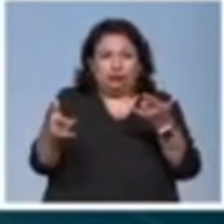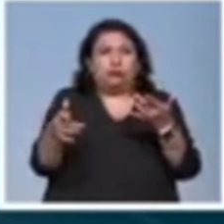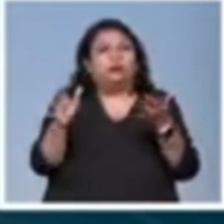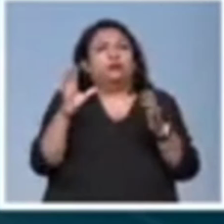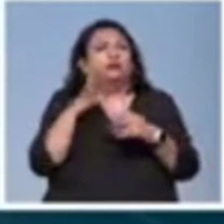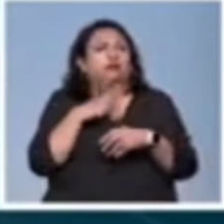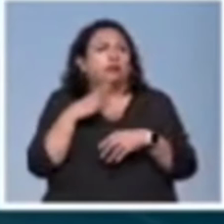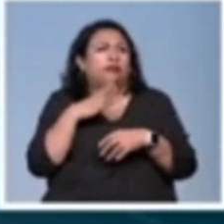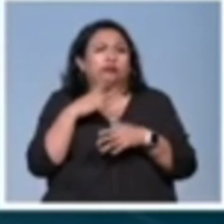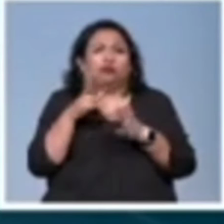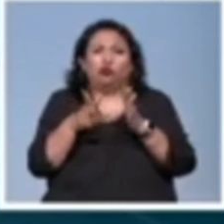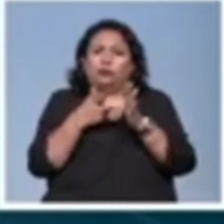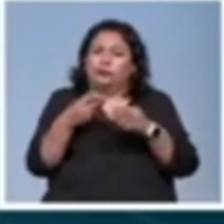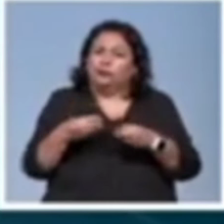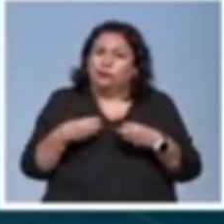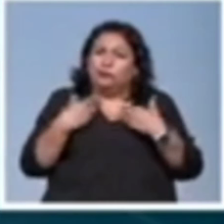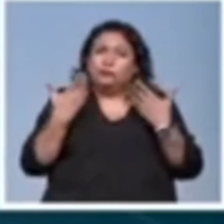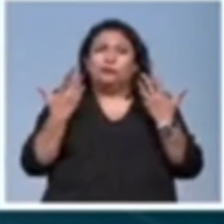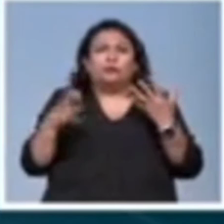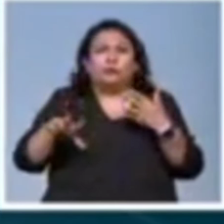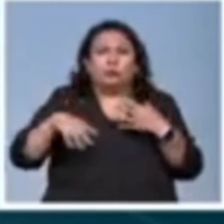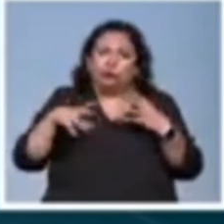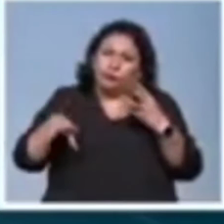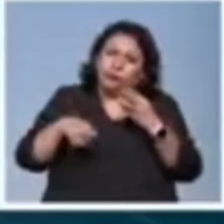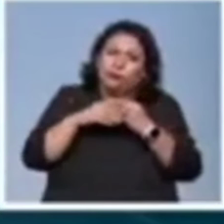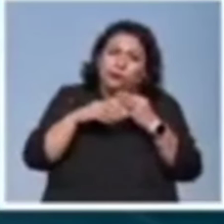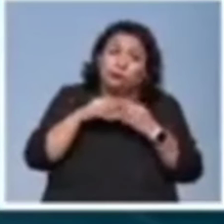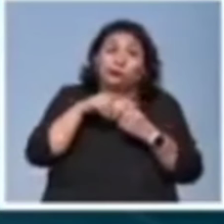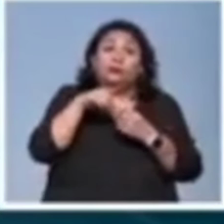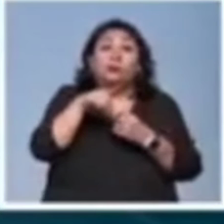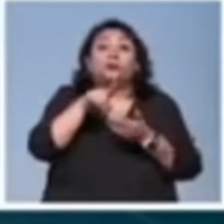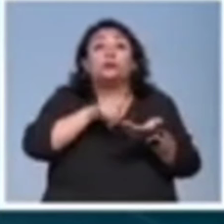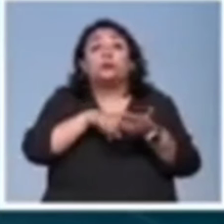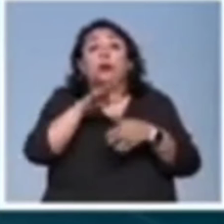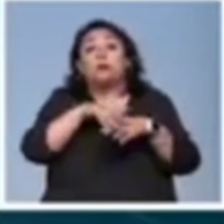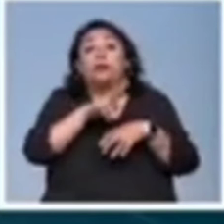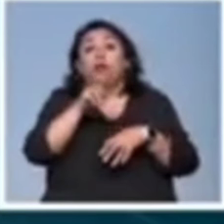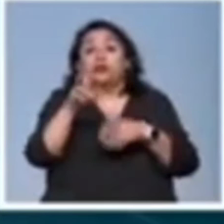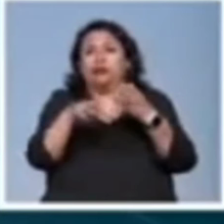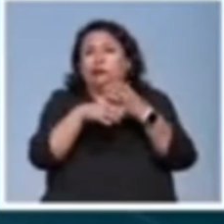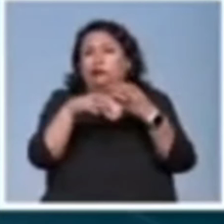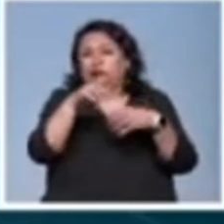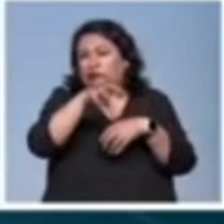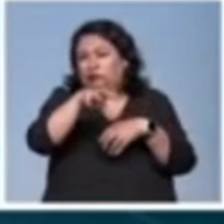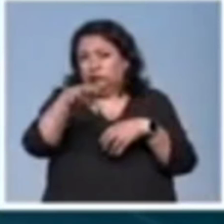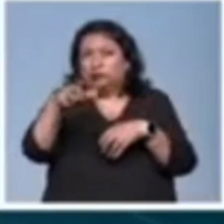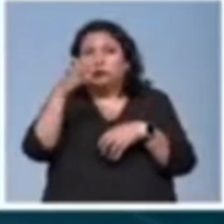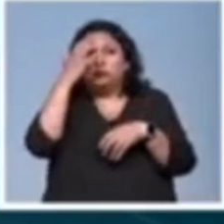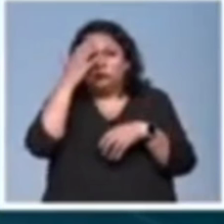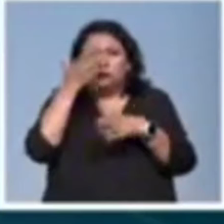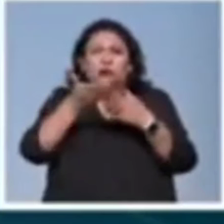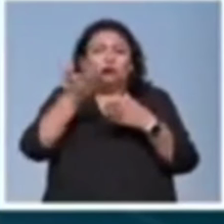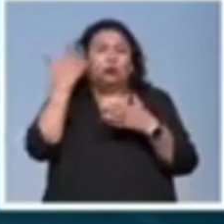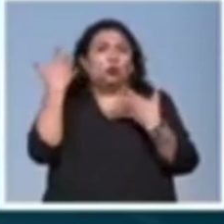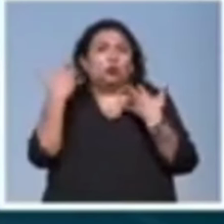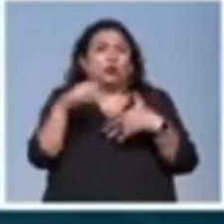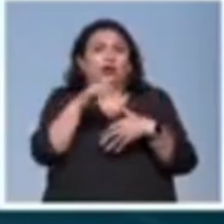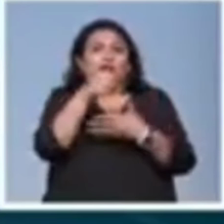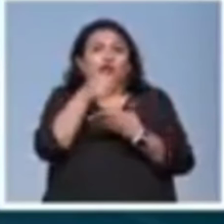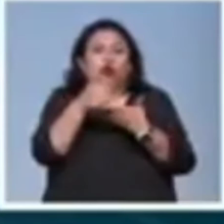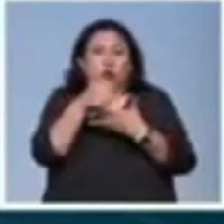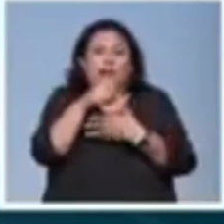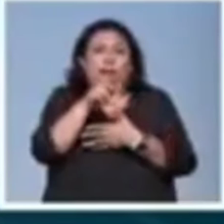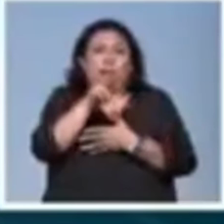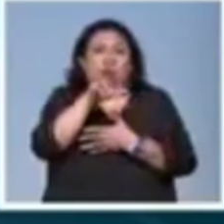que nos llevó a la revitalización, a suma de esfuerzos. A través de más de 200 objetos podremos conocer un pasado glorioso de la Ciudad